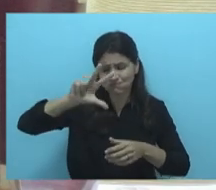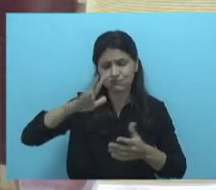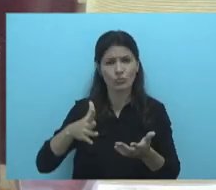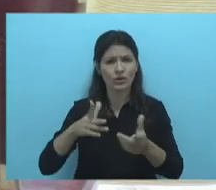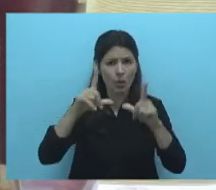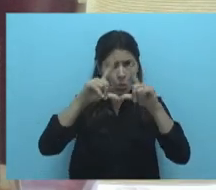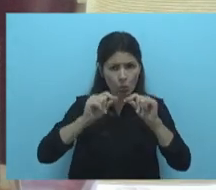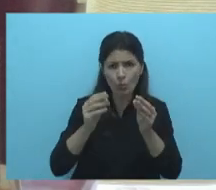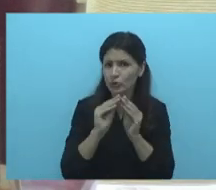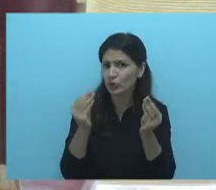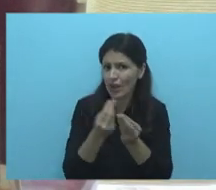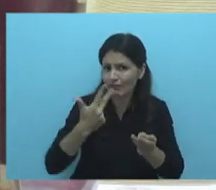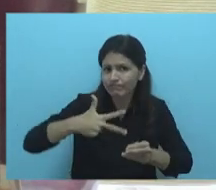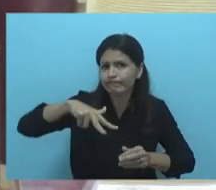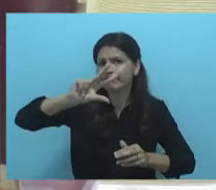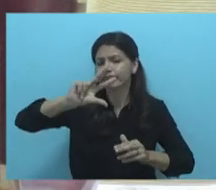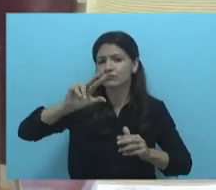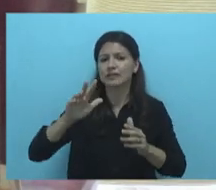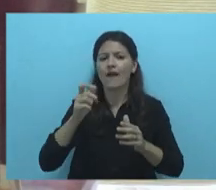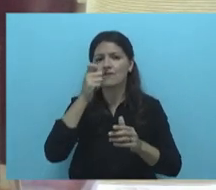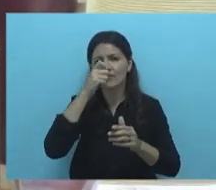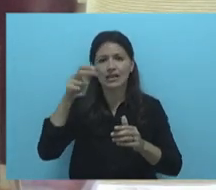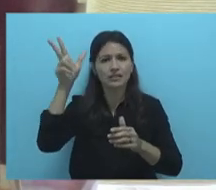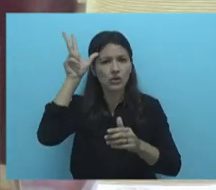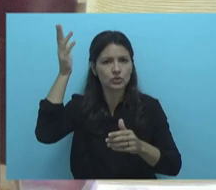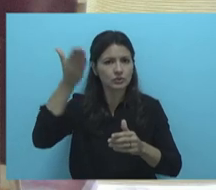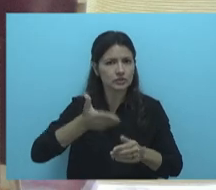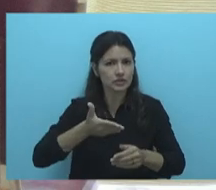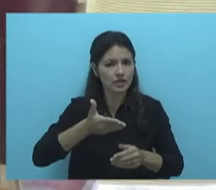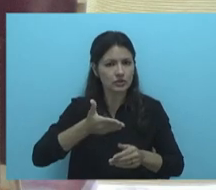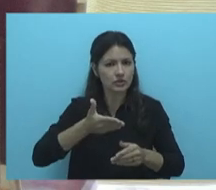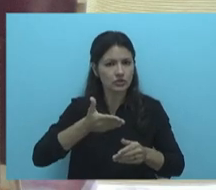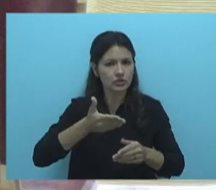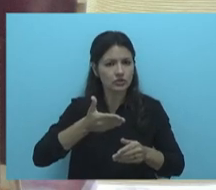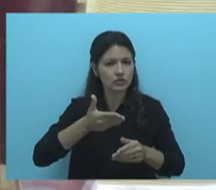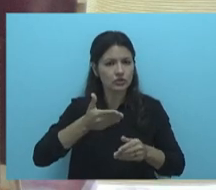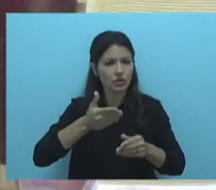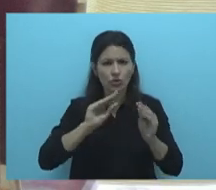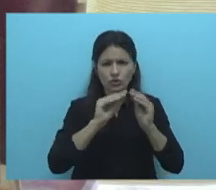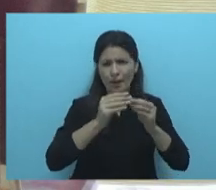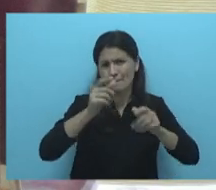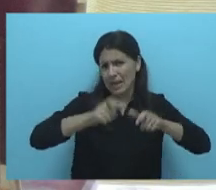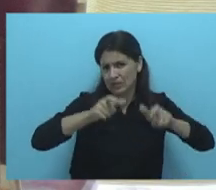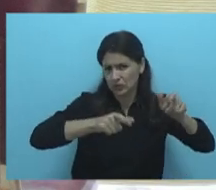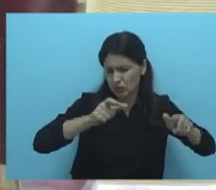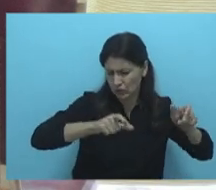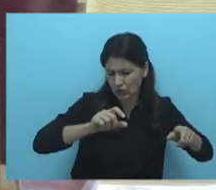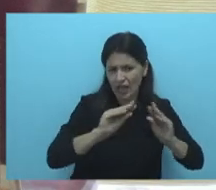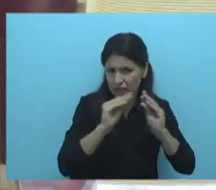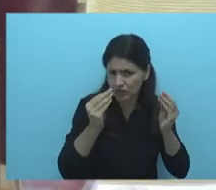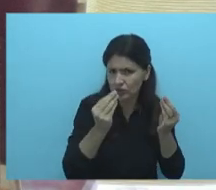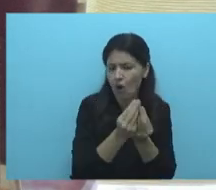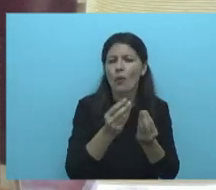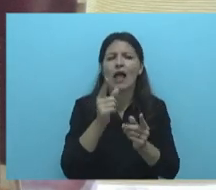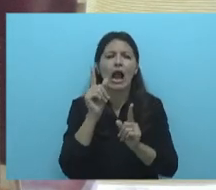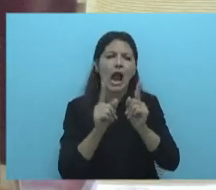que efectivamente hay un 28% de la población que ha sido afectado